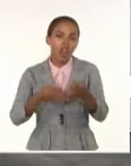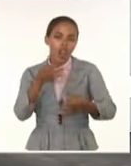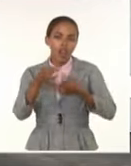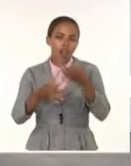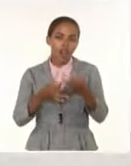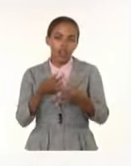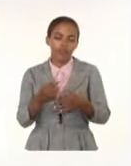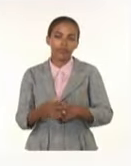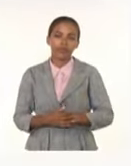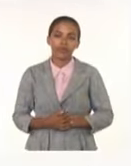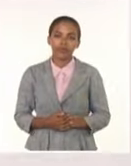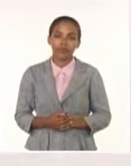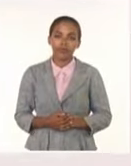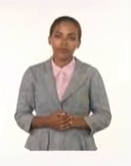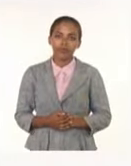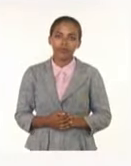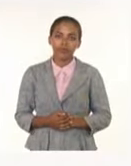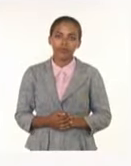mediodía.